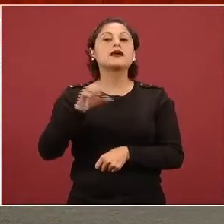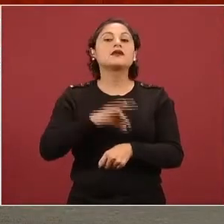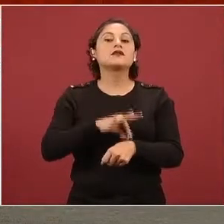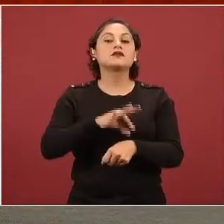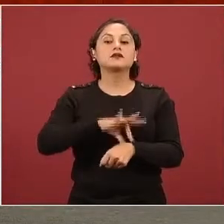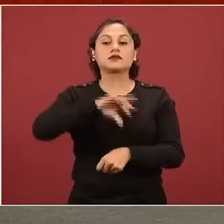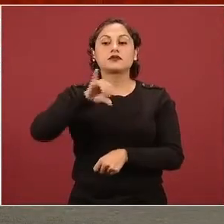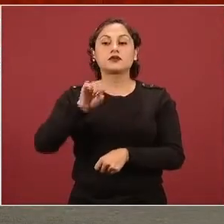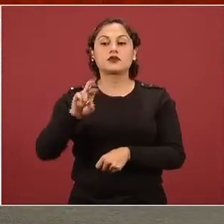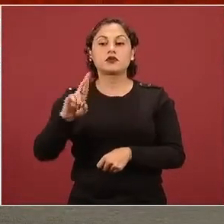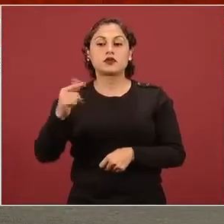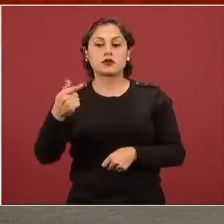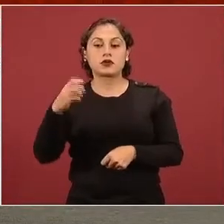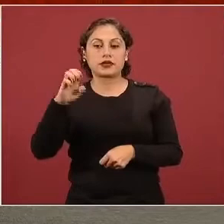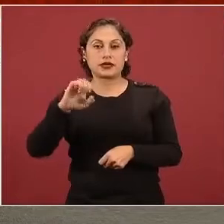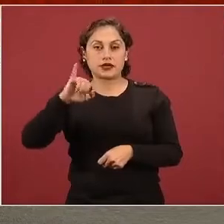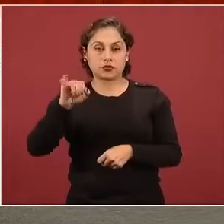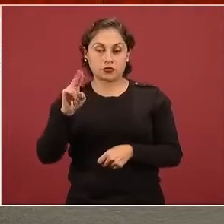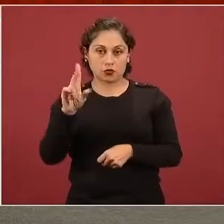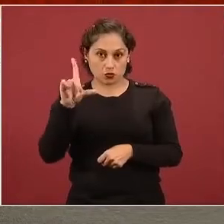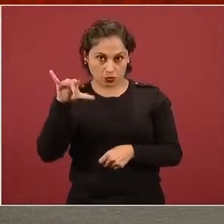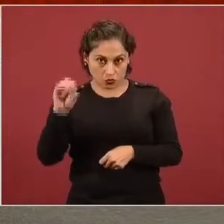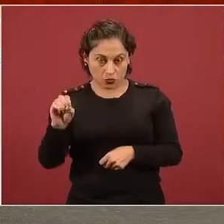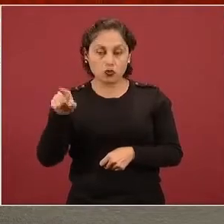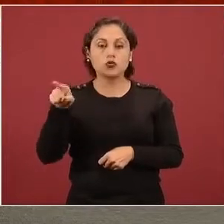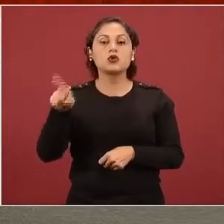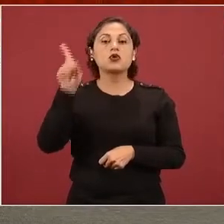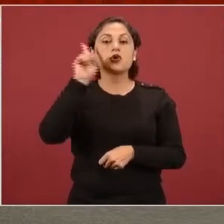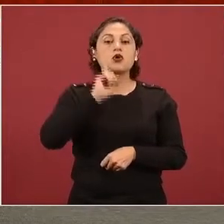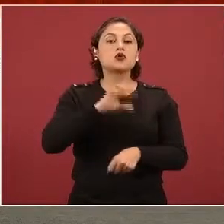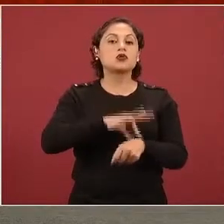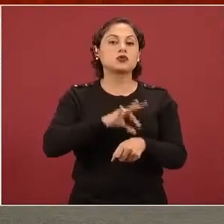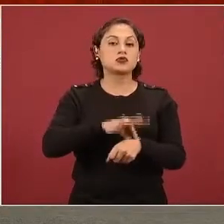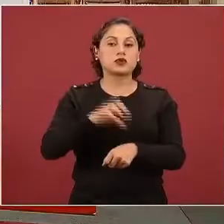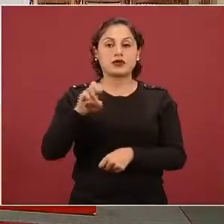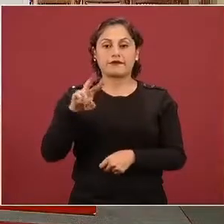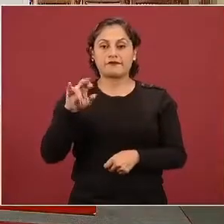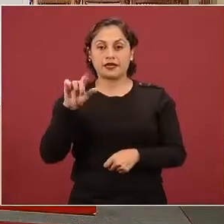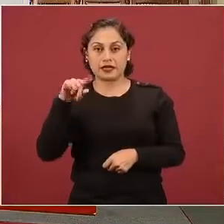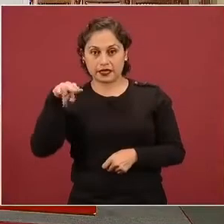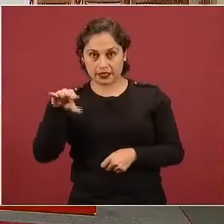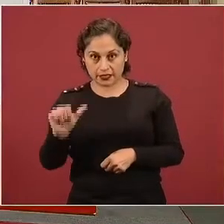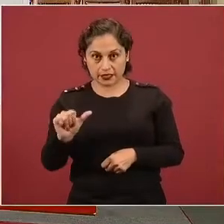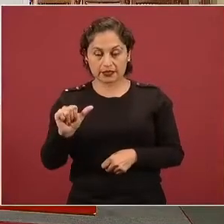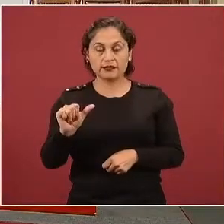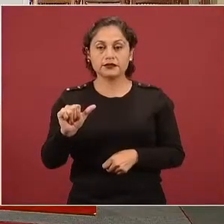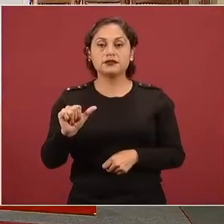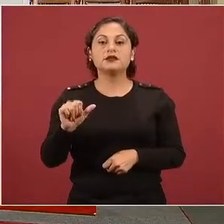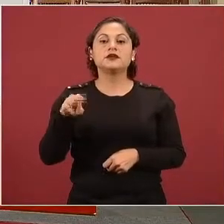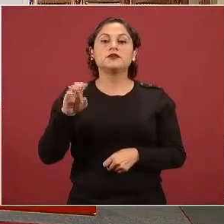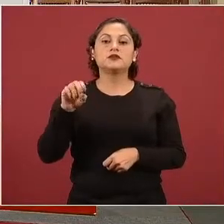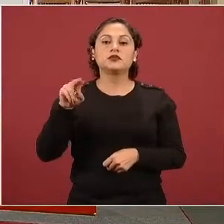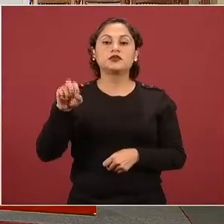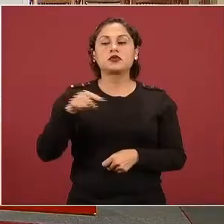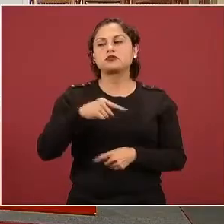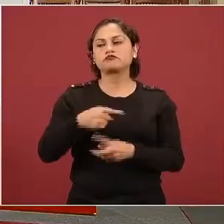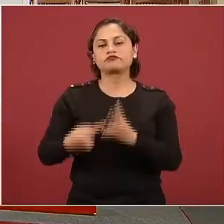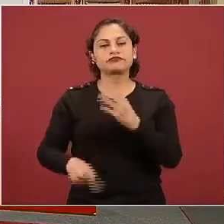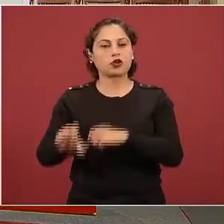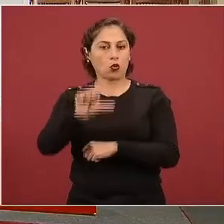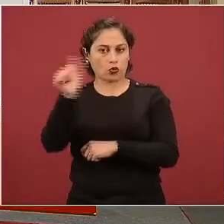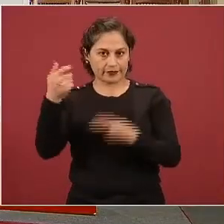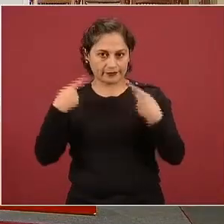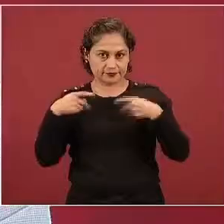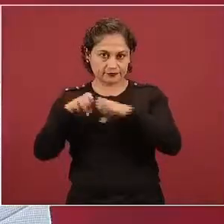Jorge Julio González Olvera, la doctora Evalina Balrón, la doctora Diana Tejadilla, etcétera.